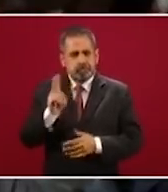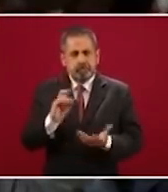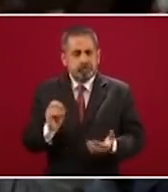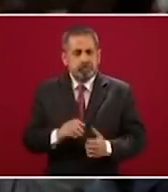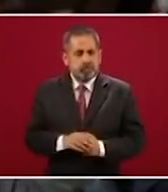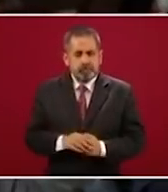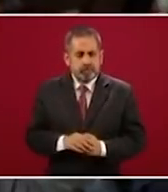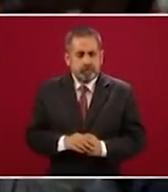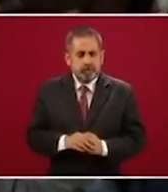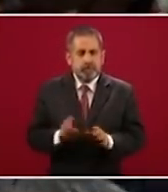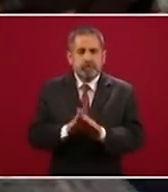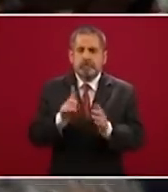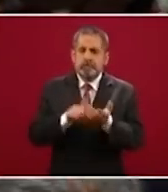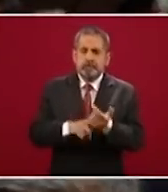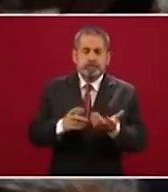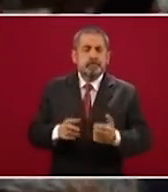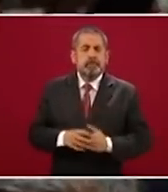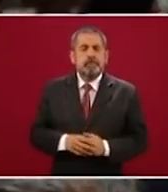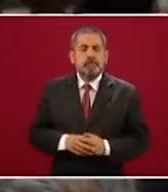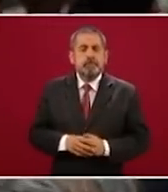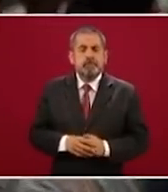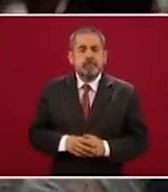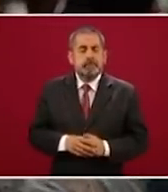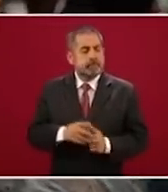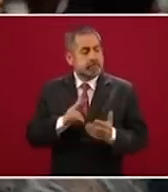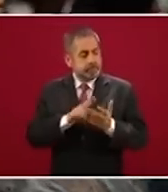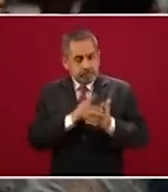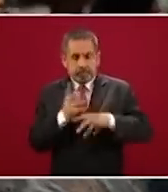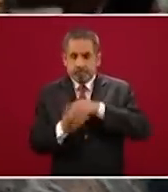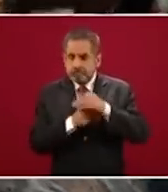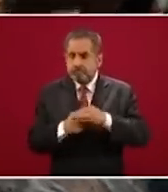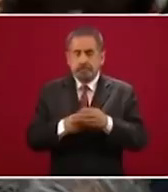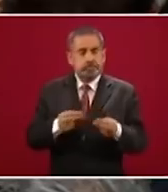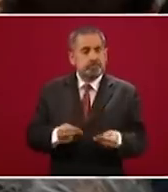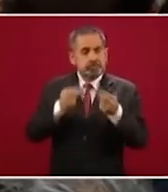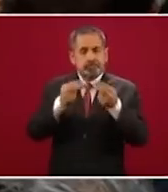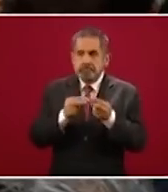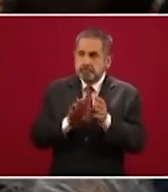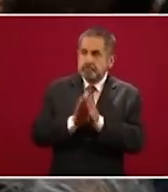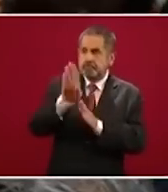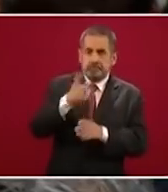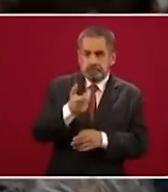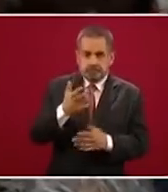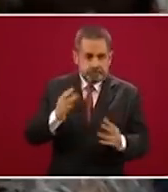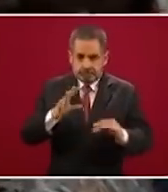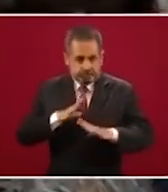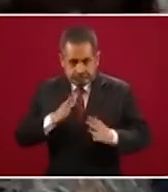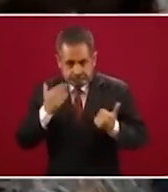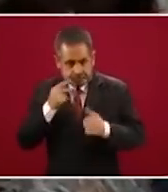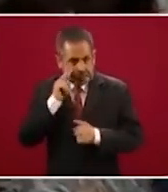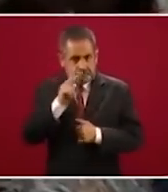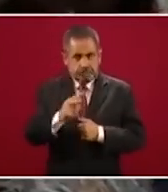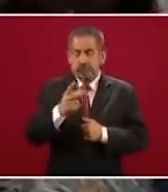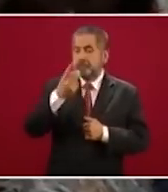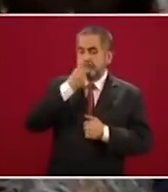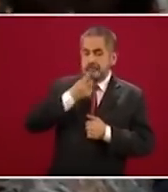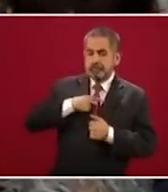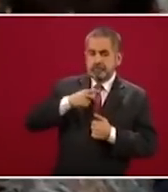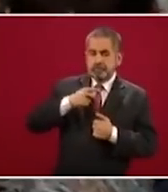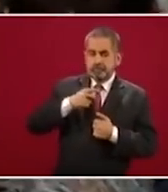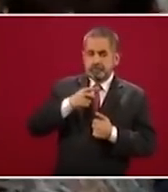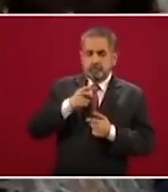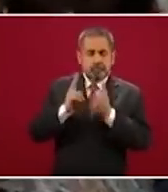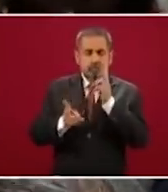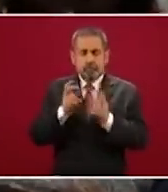de tener unas… bueno, reactivar el mercado interno y la situación del desarrollo regional. Se me dijo que iba a hablar con